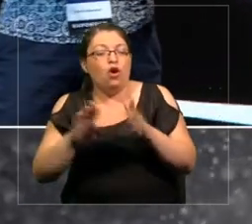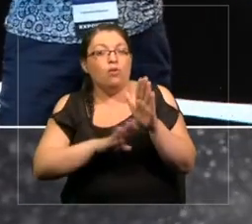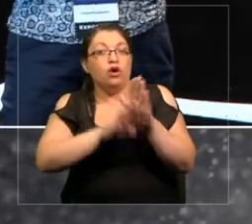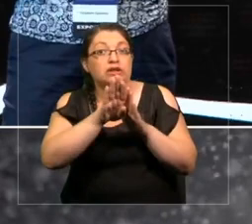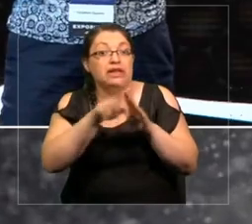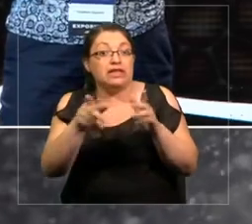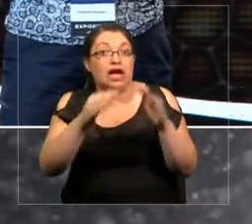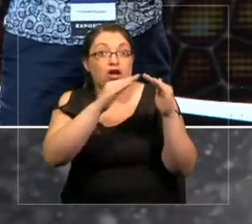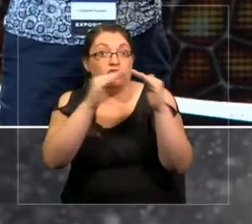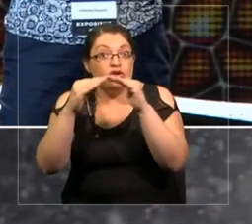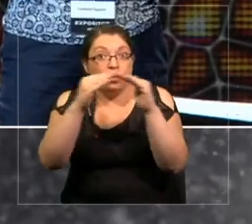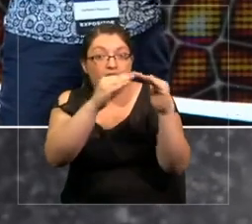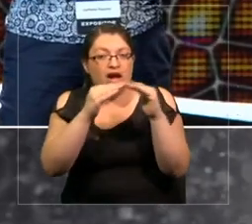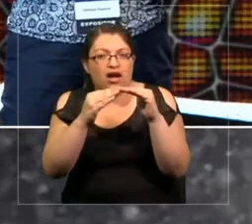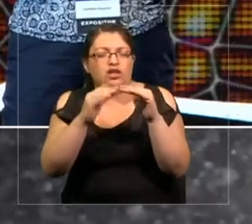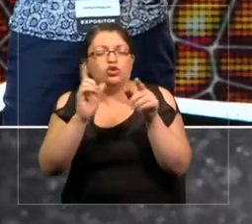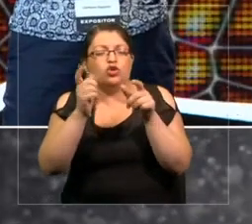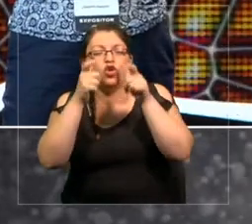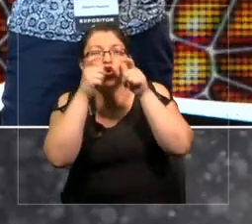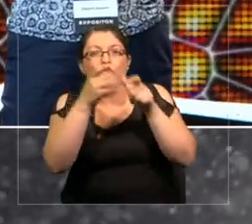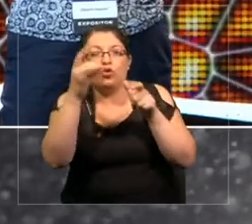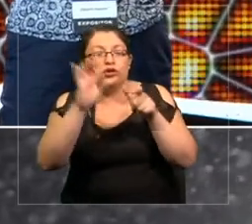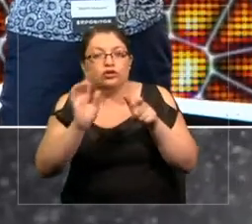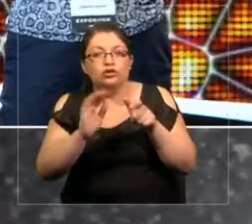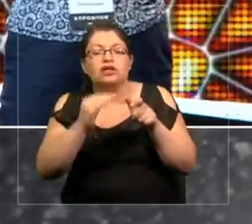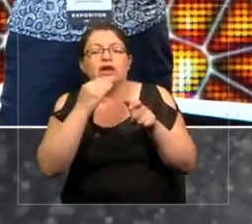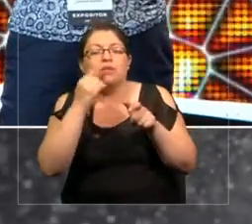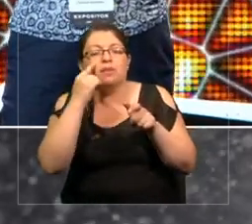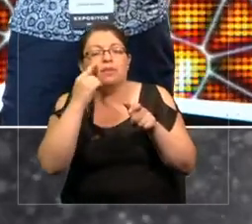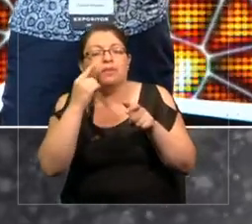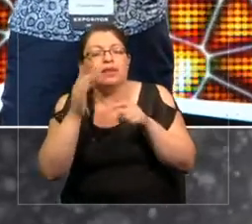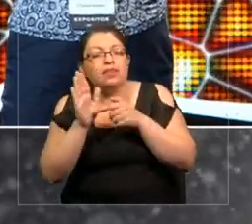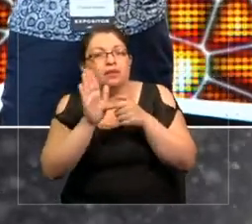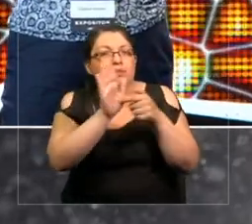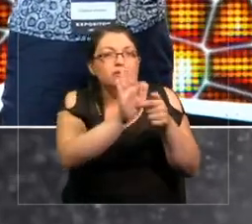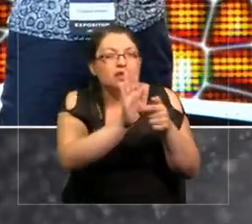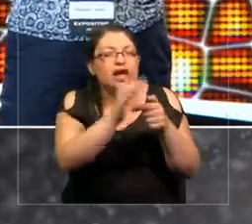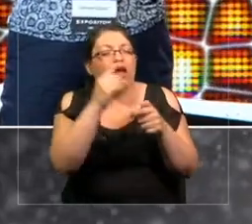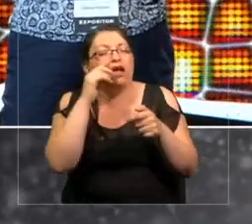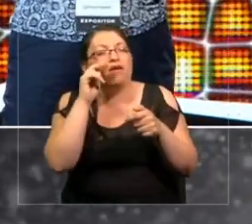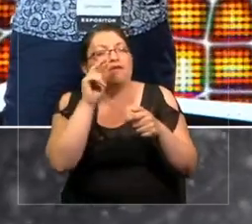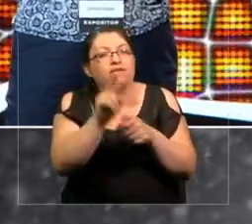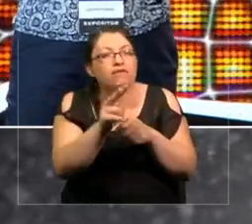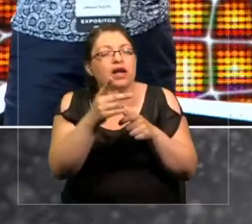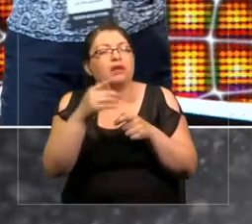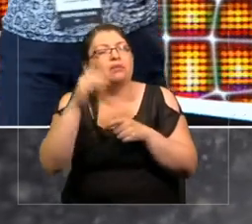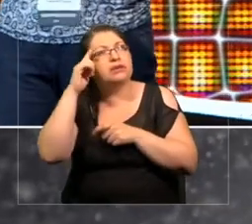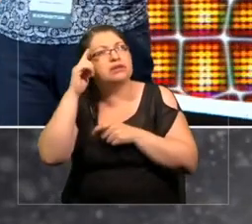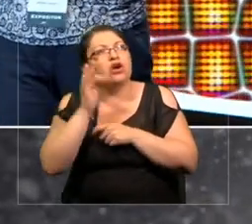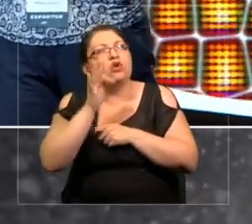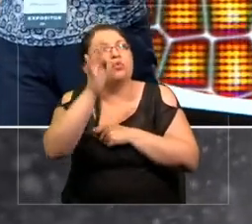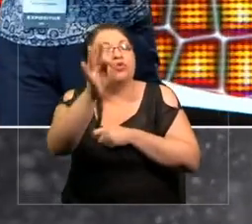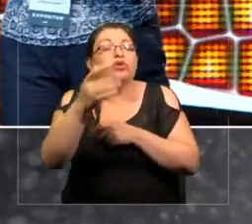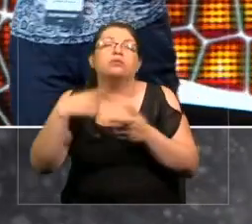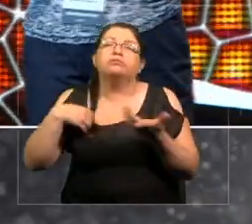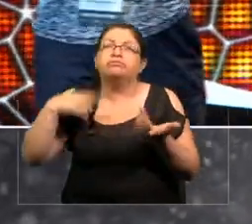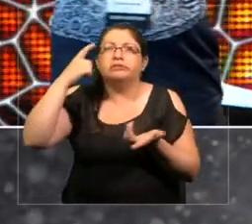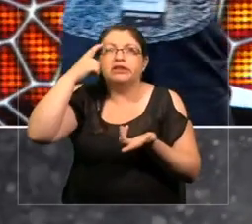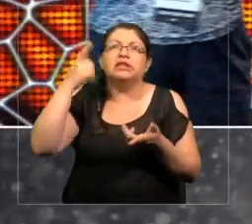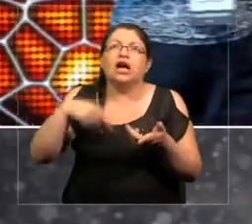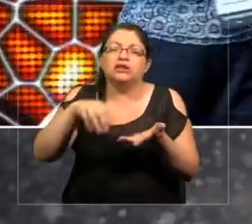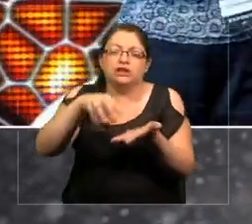urbano pero no solo de regulación sino de plantear una visión y un rumbo a ver vamos a identificar